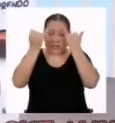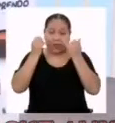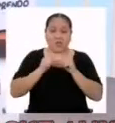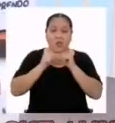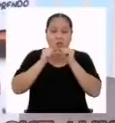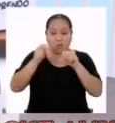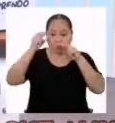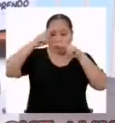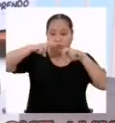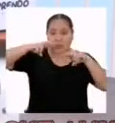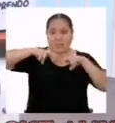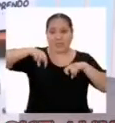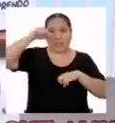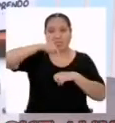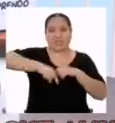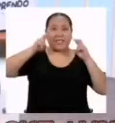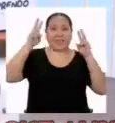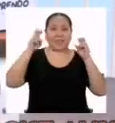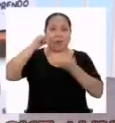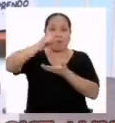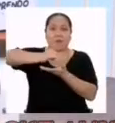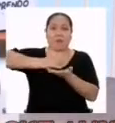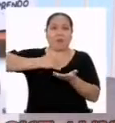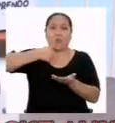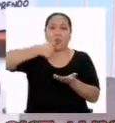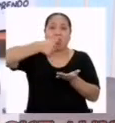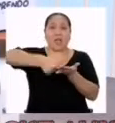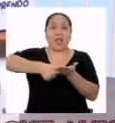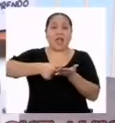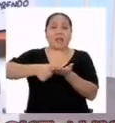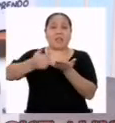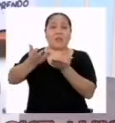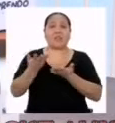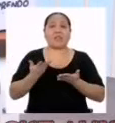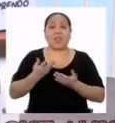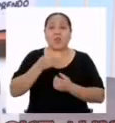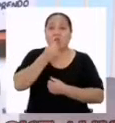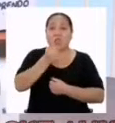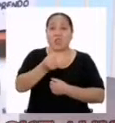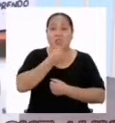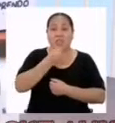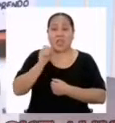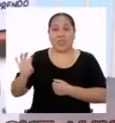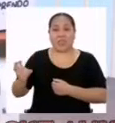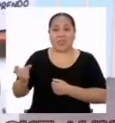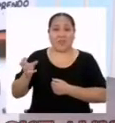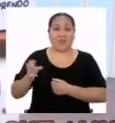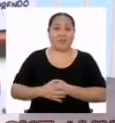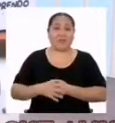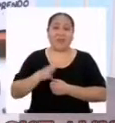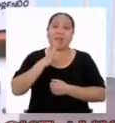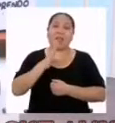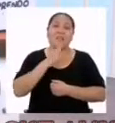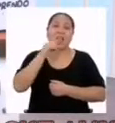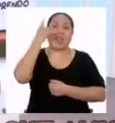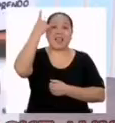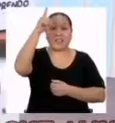investigar mejor el tema. Me enviaron una carta invitándome a dar una entrevista para hablar de liderazgo